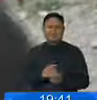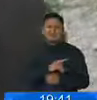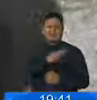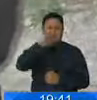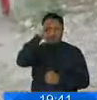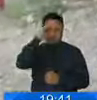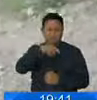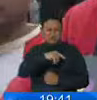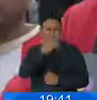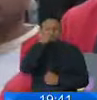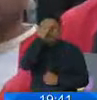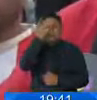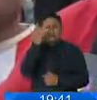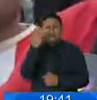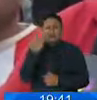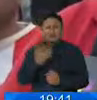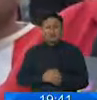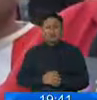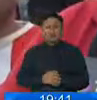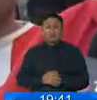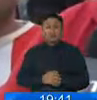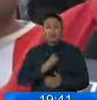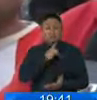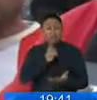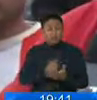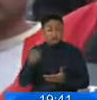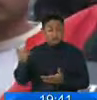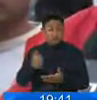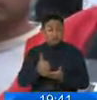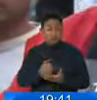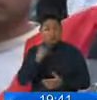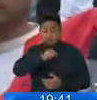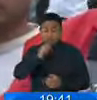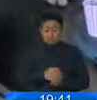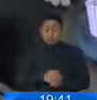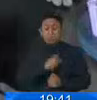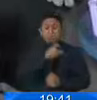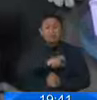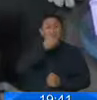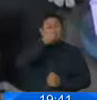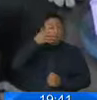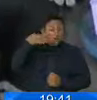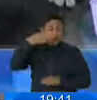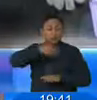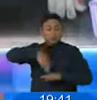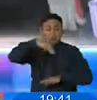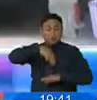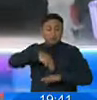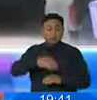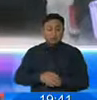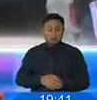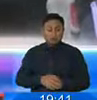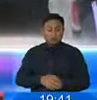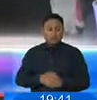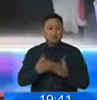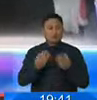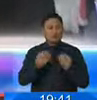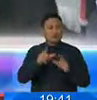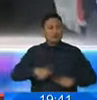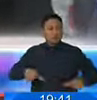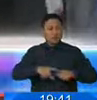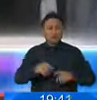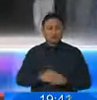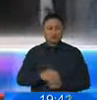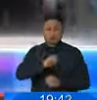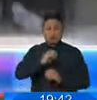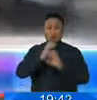accionar de las autoridades. Cura, ¿verdad? Gente del oriente, de Manta, de tantas partes,